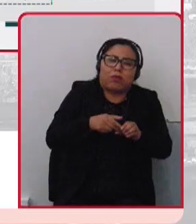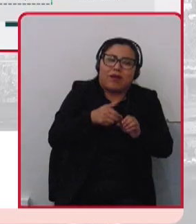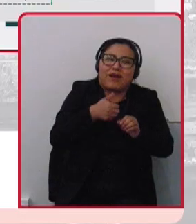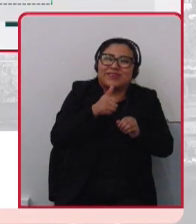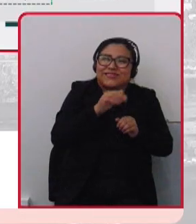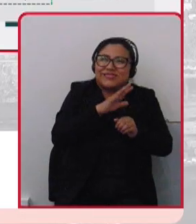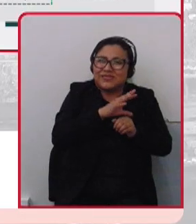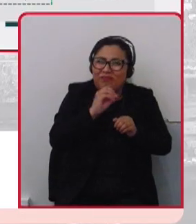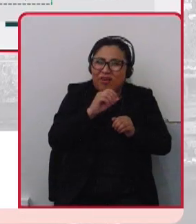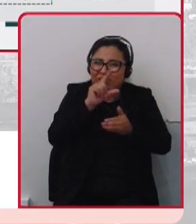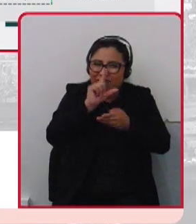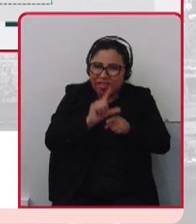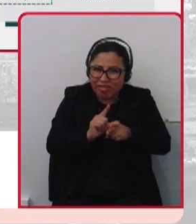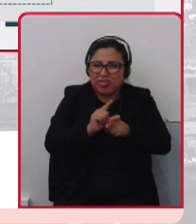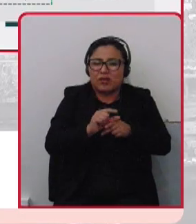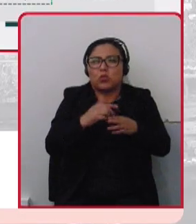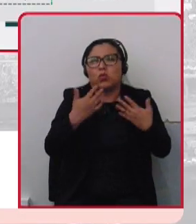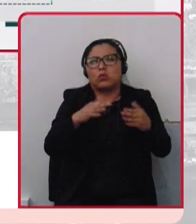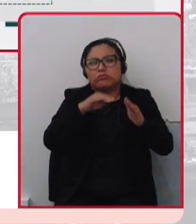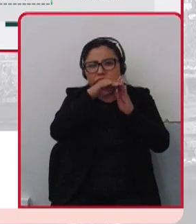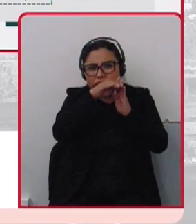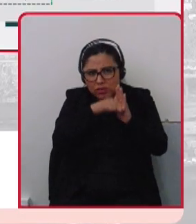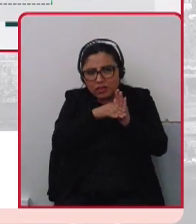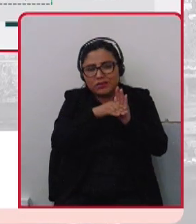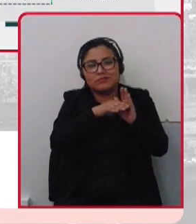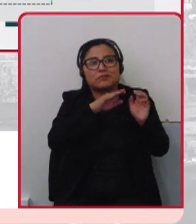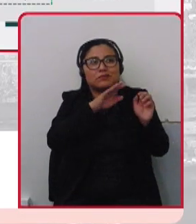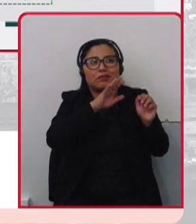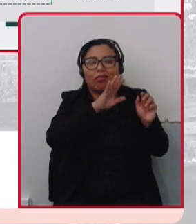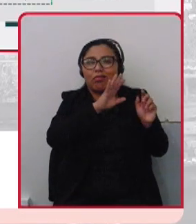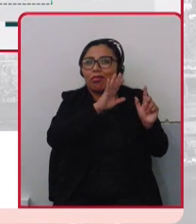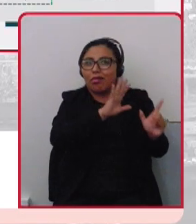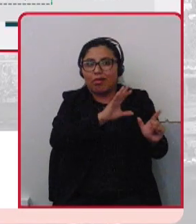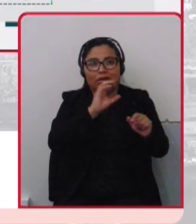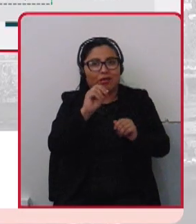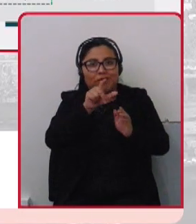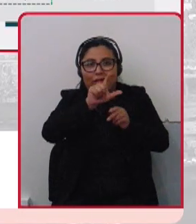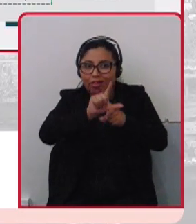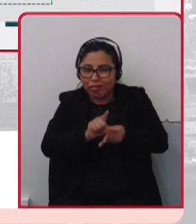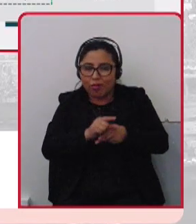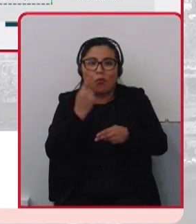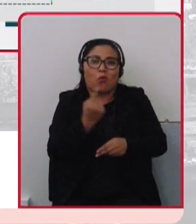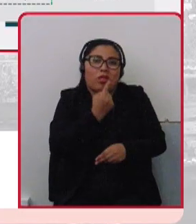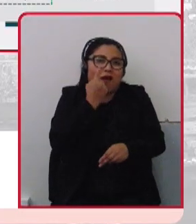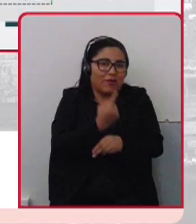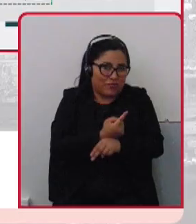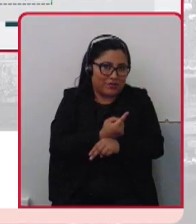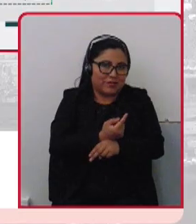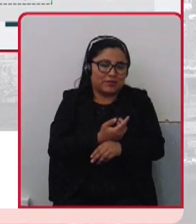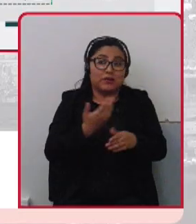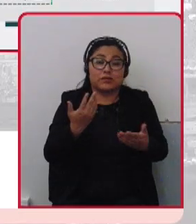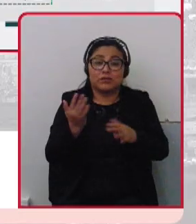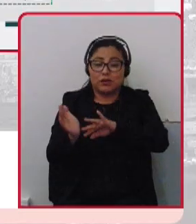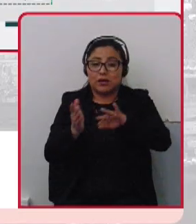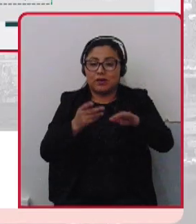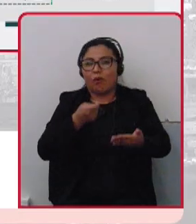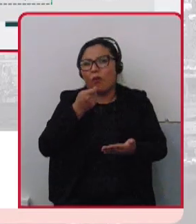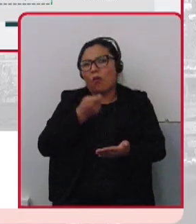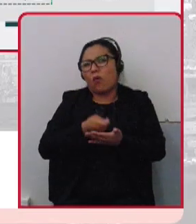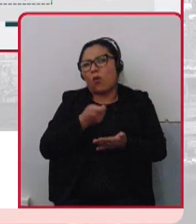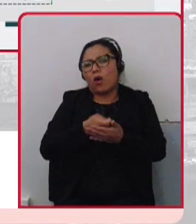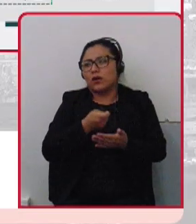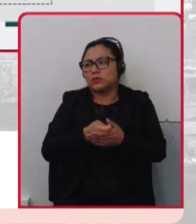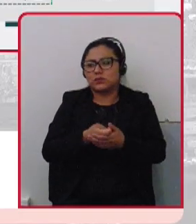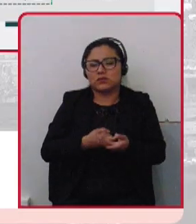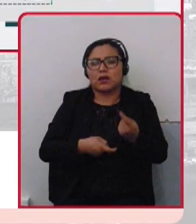consumos menores a los 100, a los 70 litros por hora. Y viendo desde el punto de vista de costo, estamos un